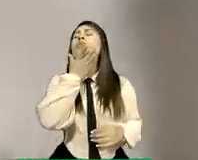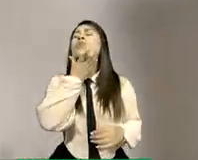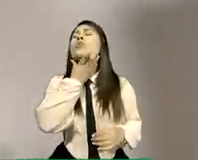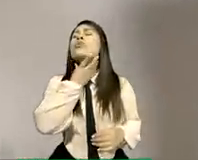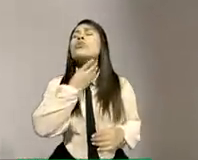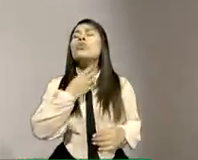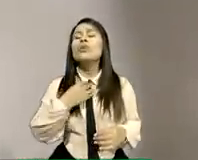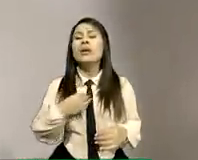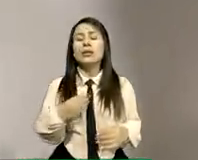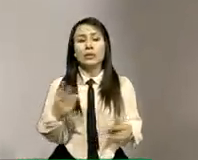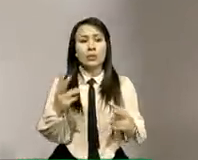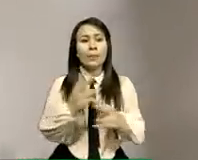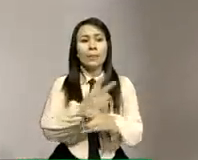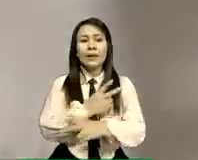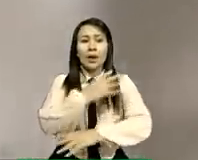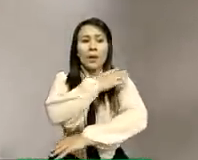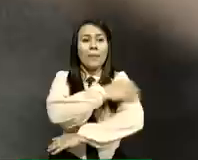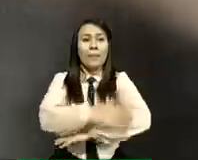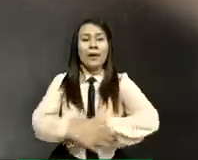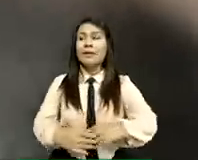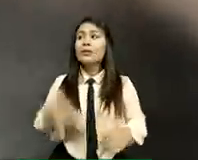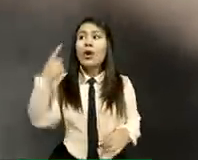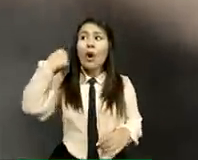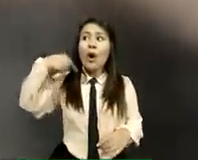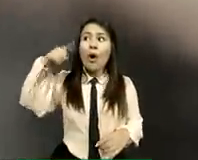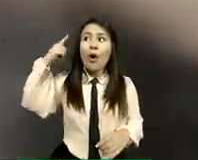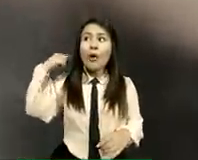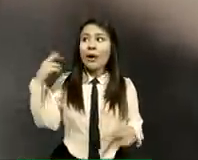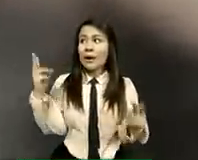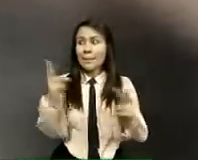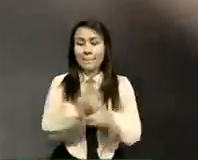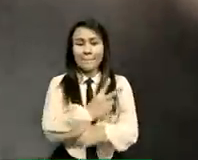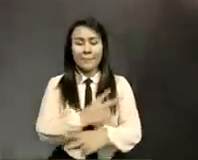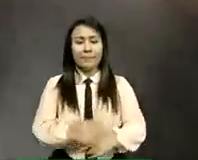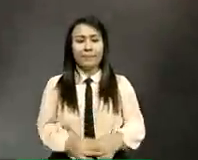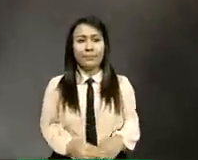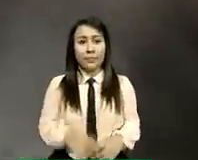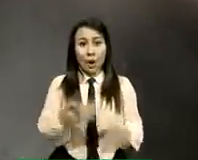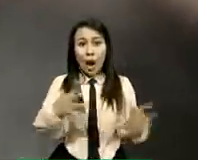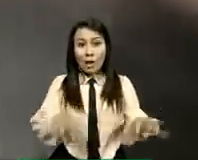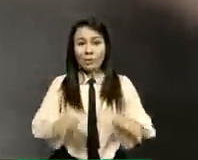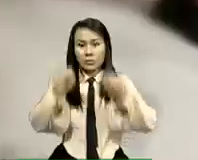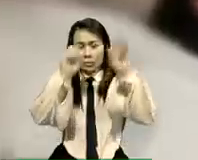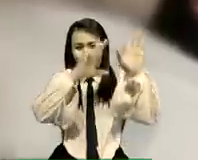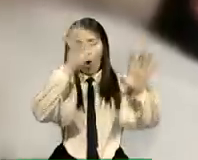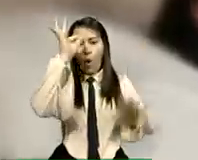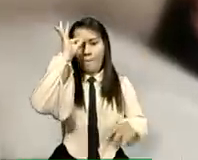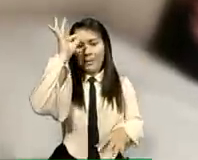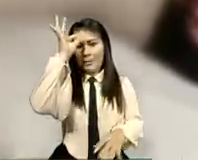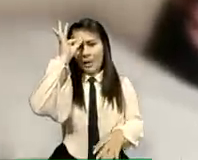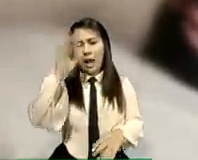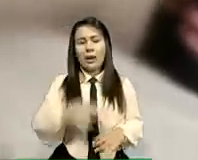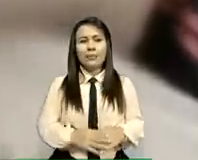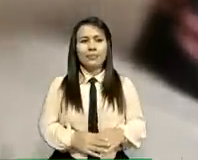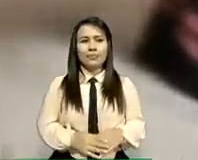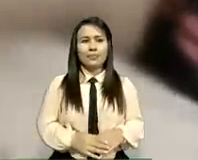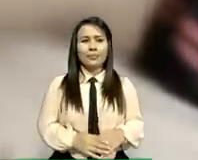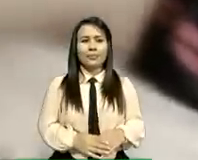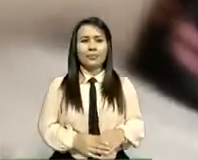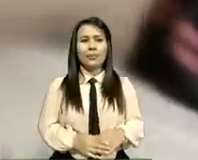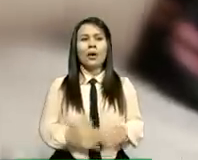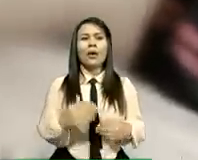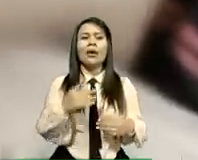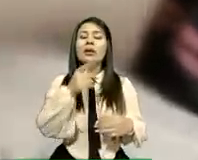cuello y en el brazo, todo. La oreja, no le ve cómo la tiene. ¿Lo llevaron al hospital ustedes? Lo llevamos al hospital a la Pancho Bajo, como de ahí lo